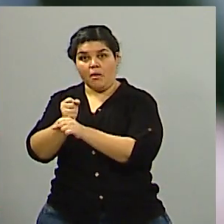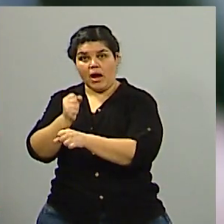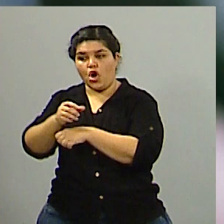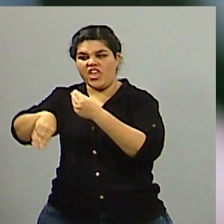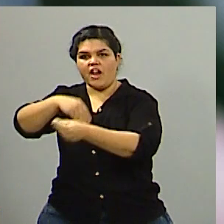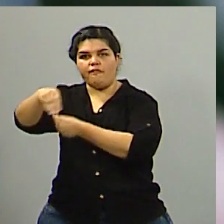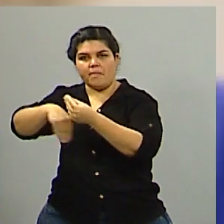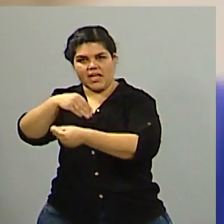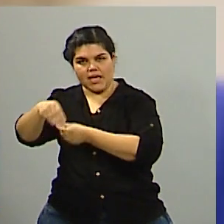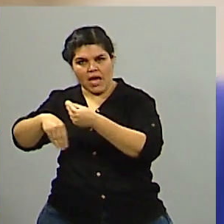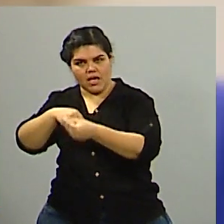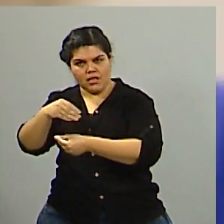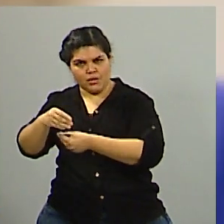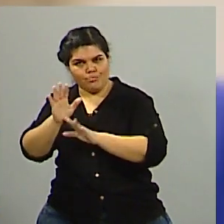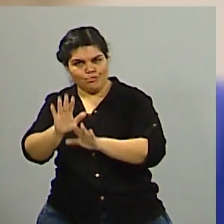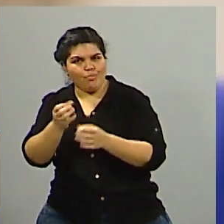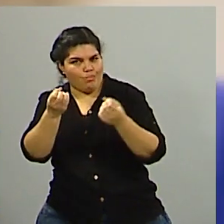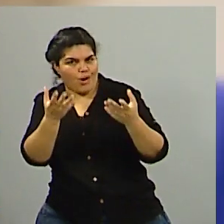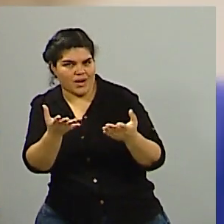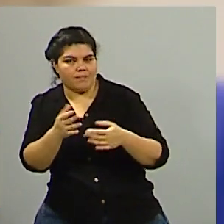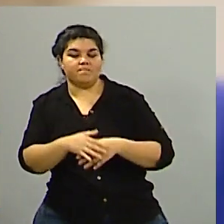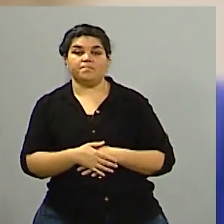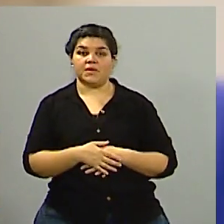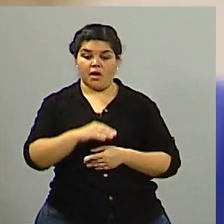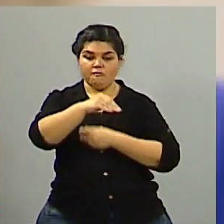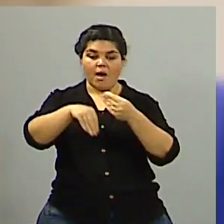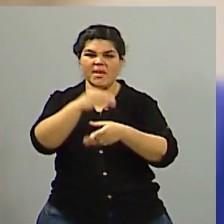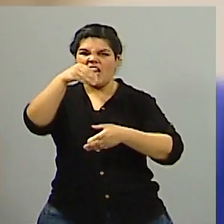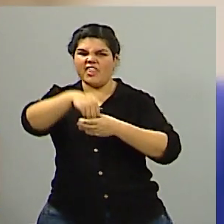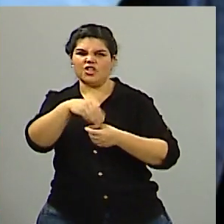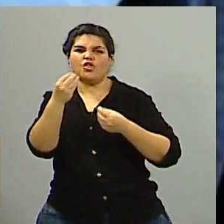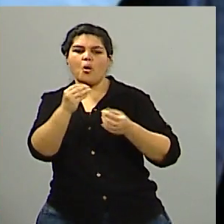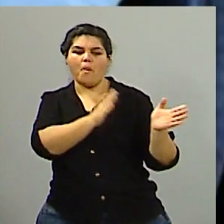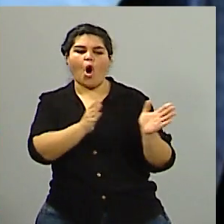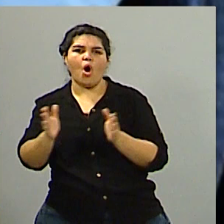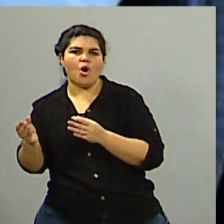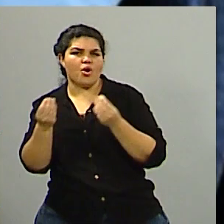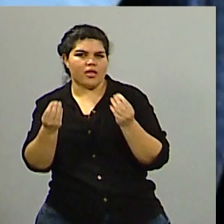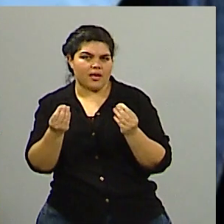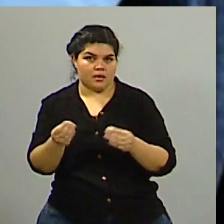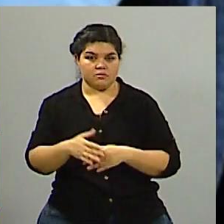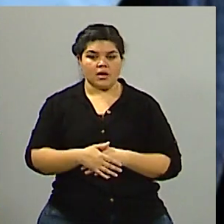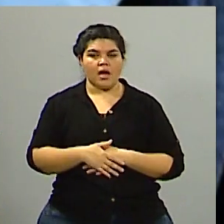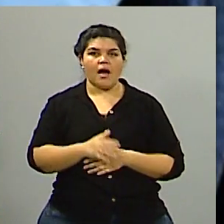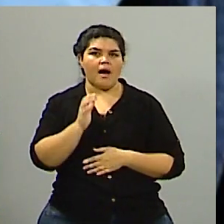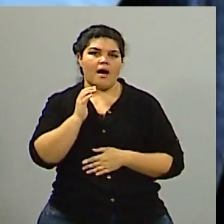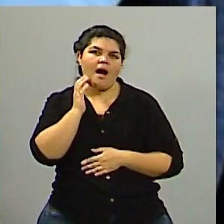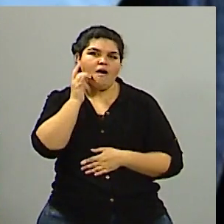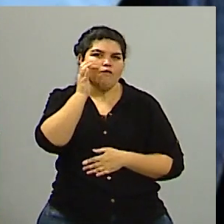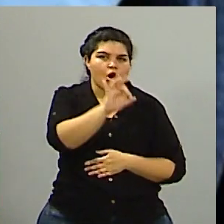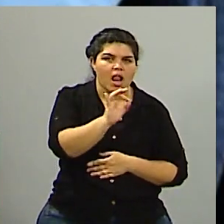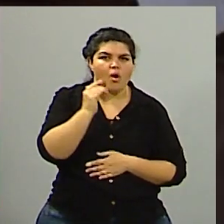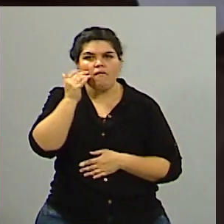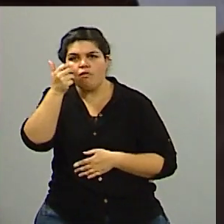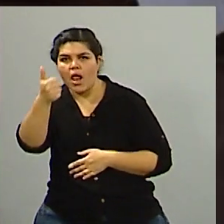Exacto. abuelos y de las abuelas de continuar con las tareas de cuidado, ¿sí? La vida activa nos lleva por ahí a las personas